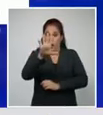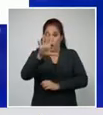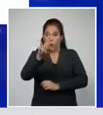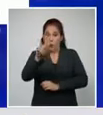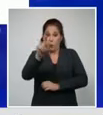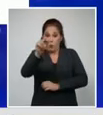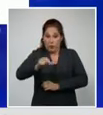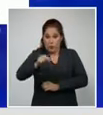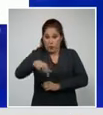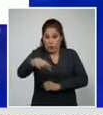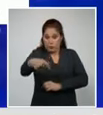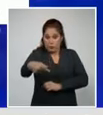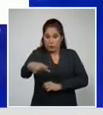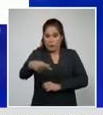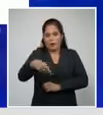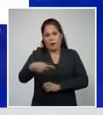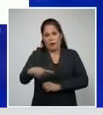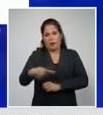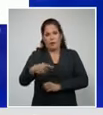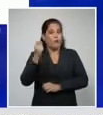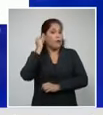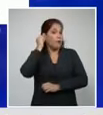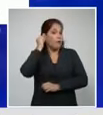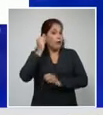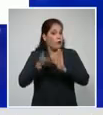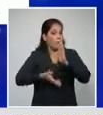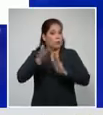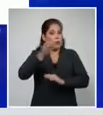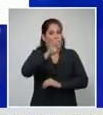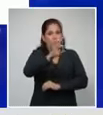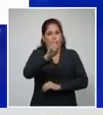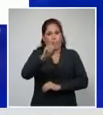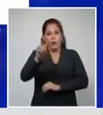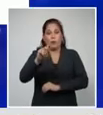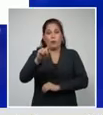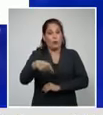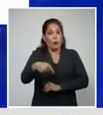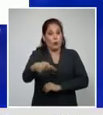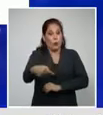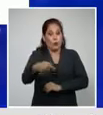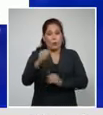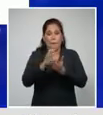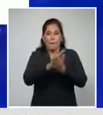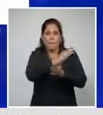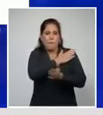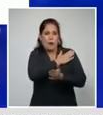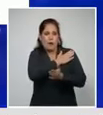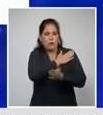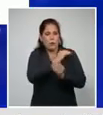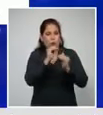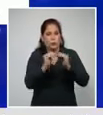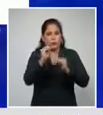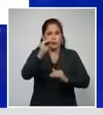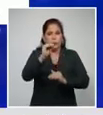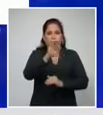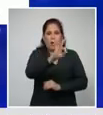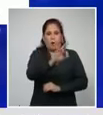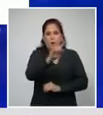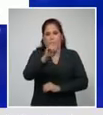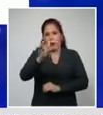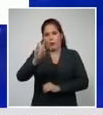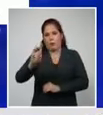día. Febrero sube 822 y marzo sube